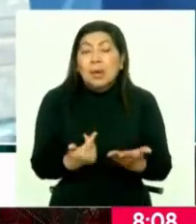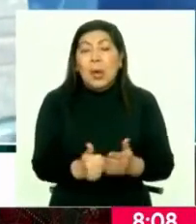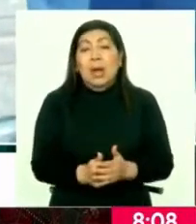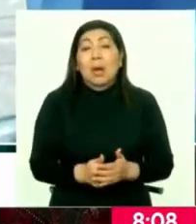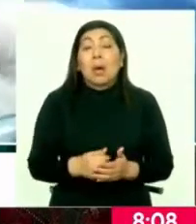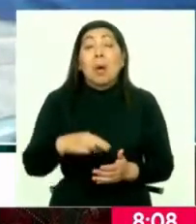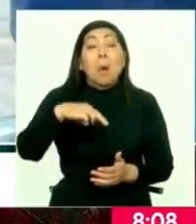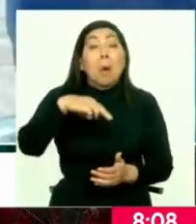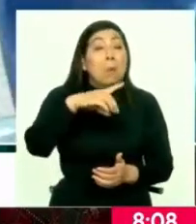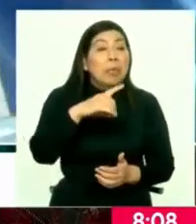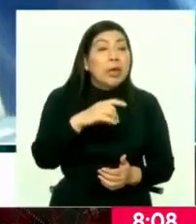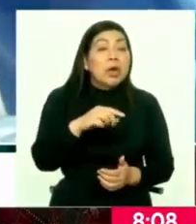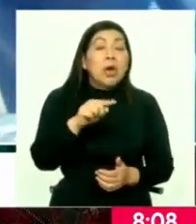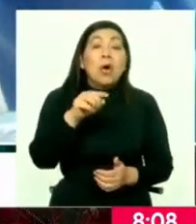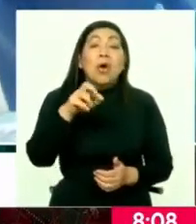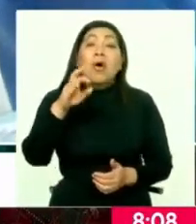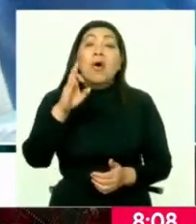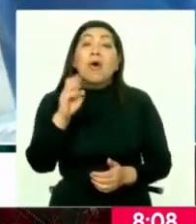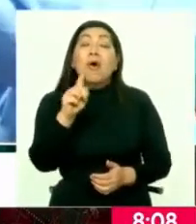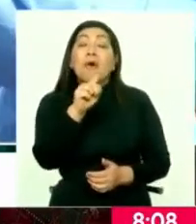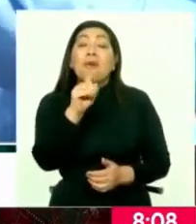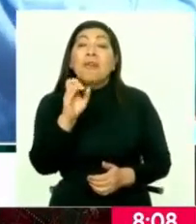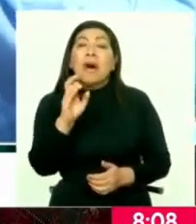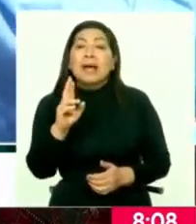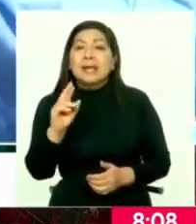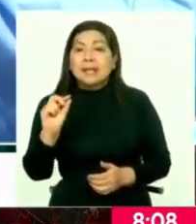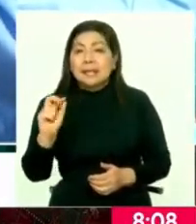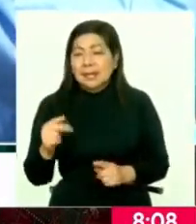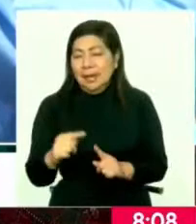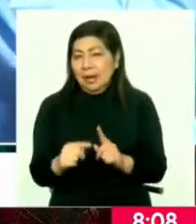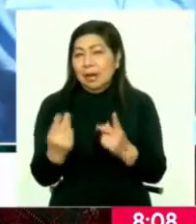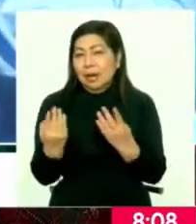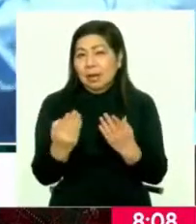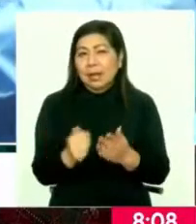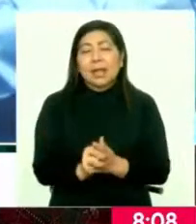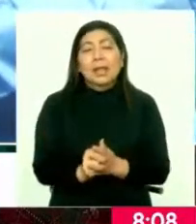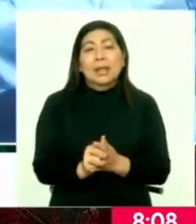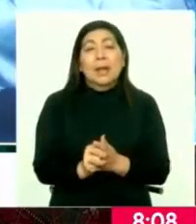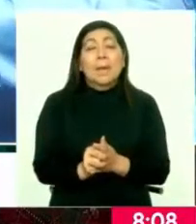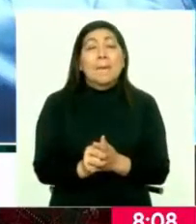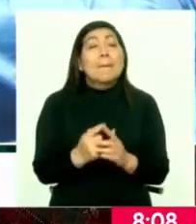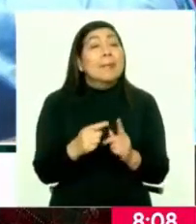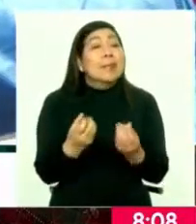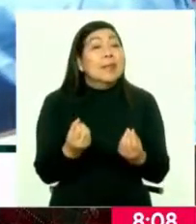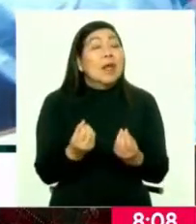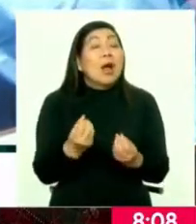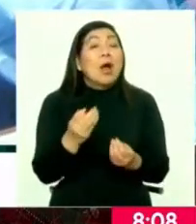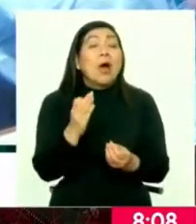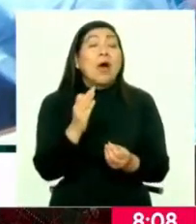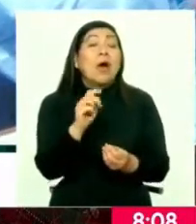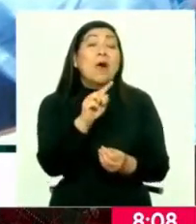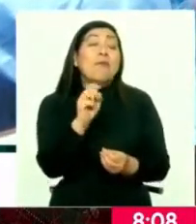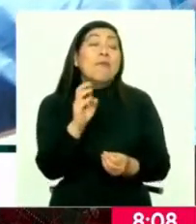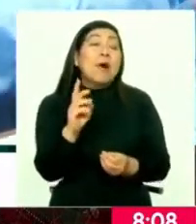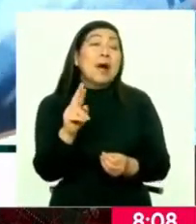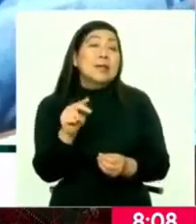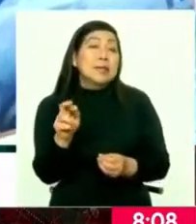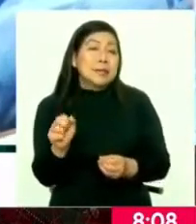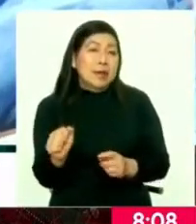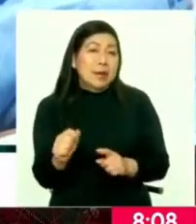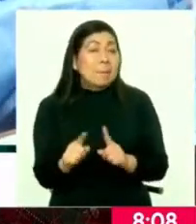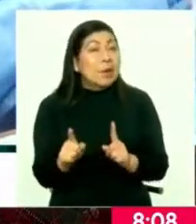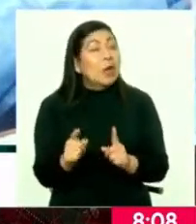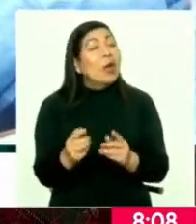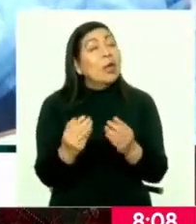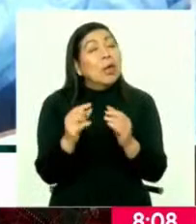características? No, estamos hablando de vacunas que pertenecen a esta categoría de ARN mensajero, tanto de Pfizer como de Moderna, pero